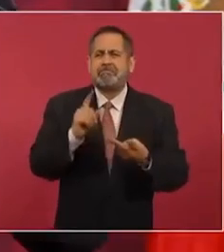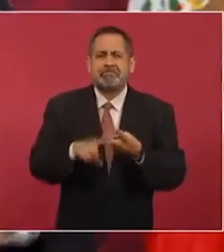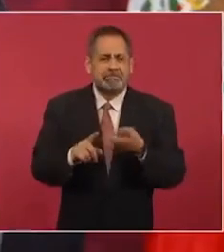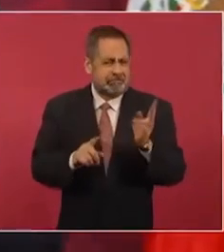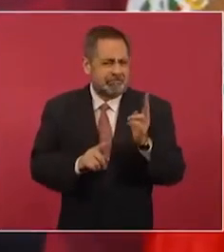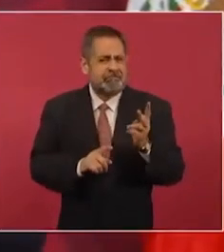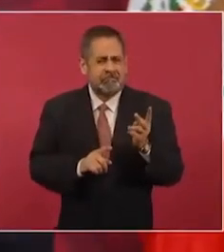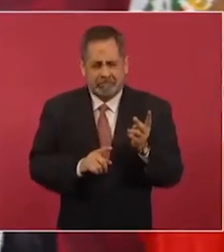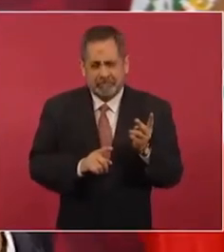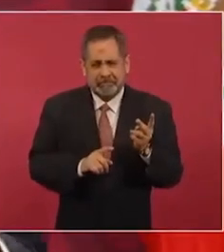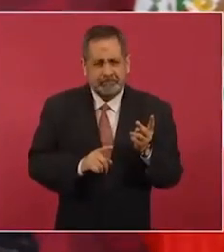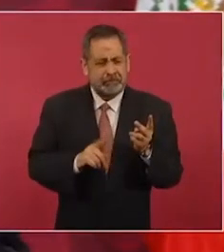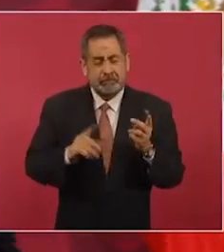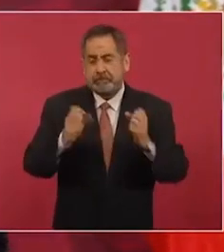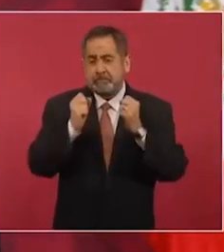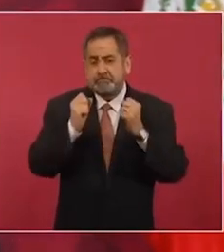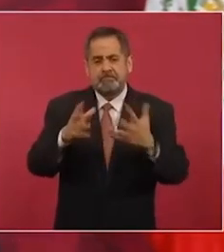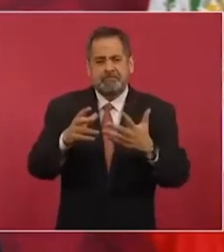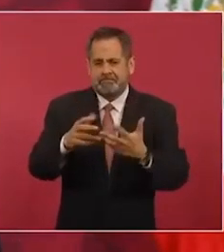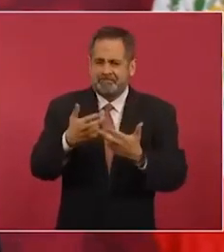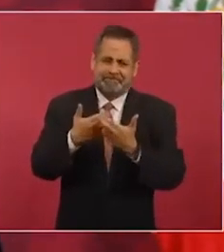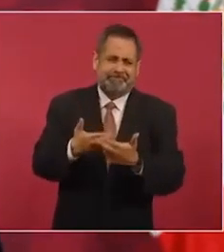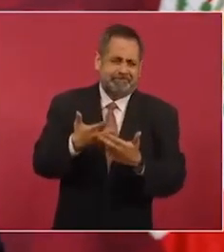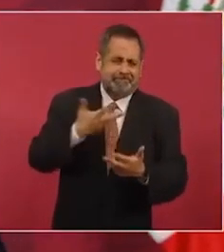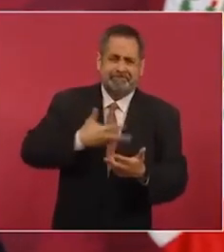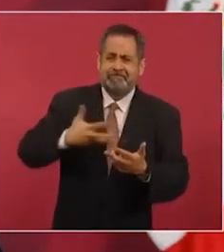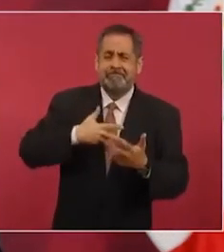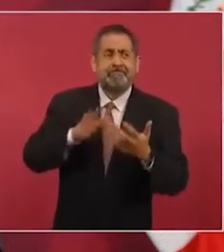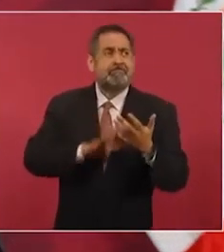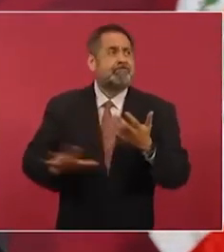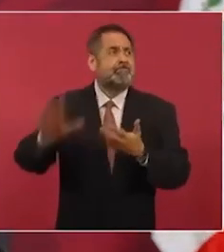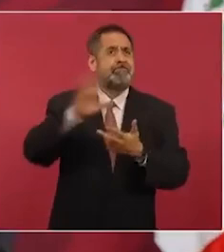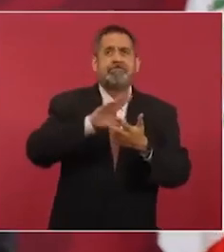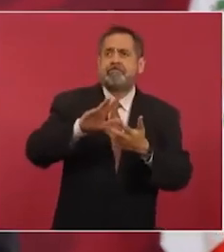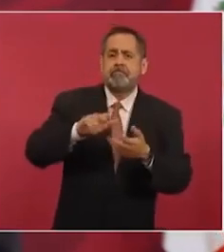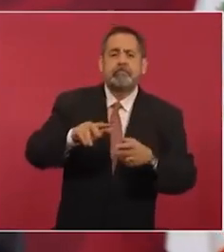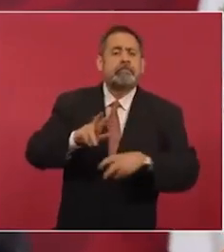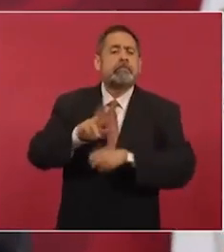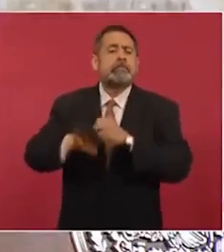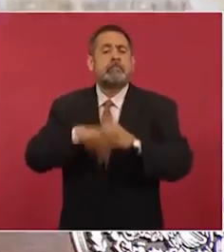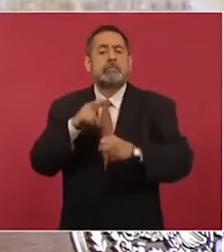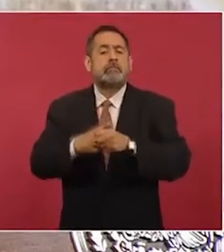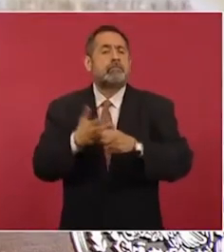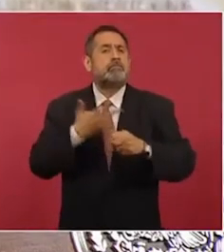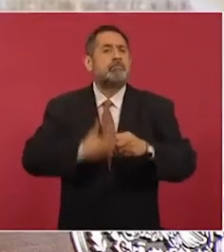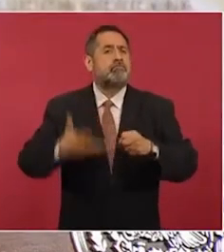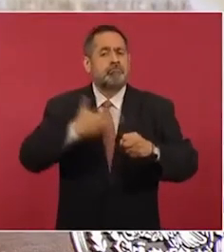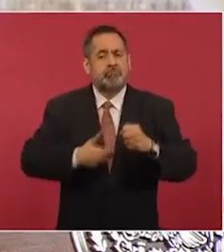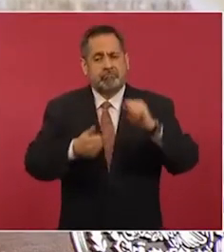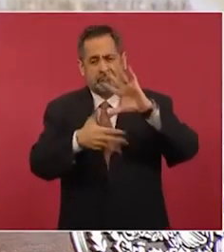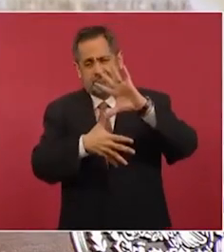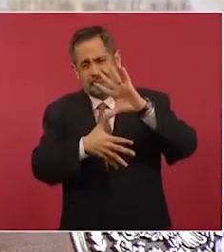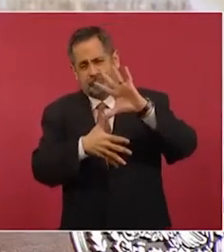Son muchísimos los recursos naturales del continente